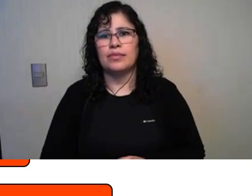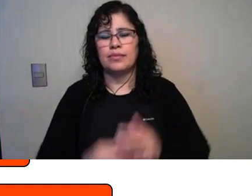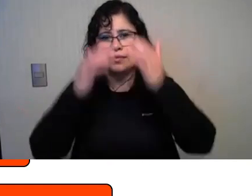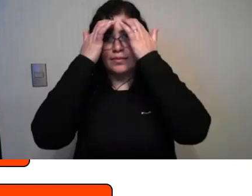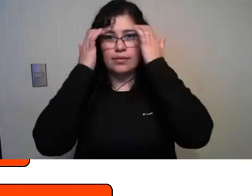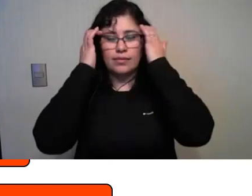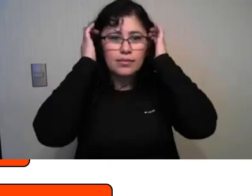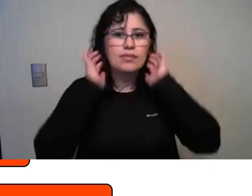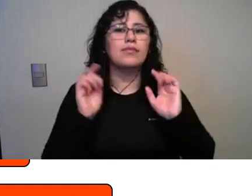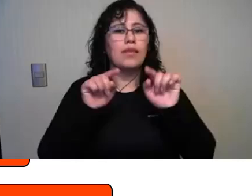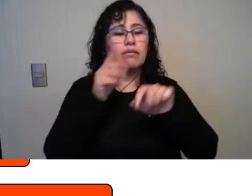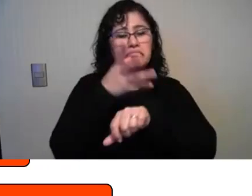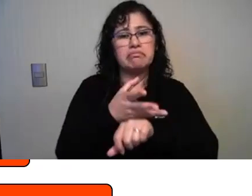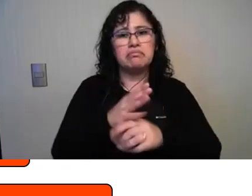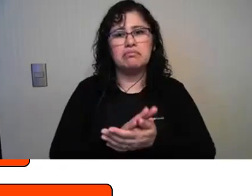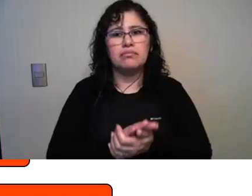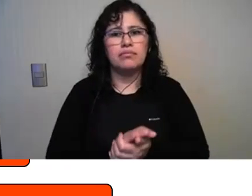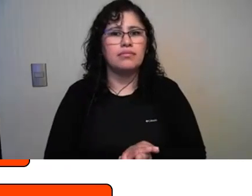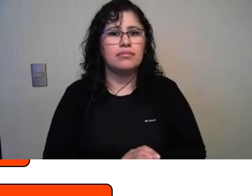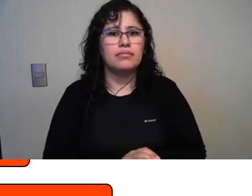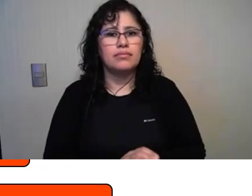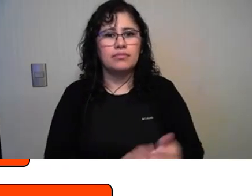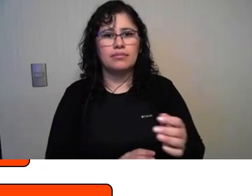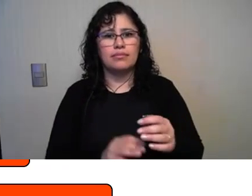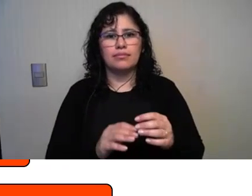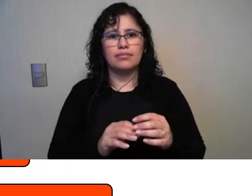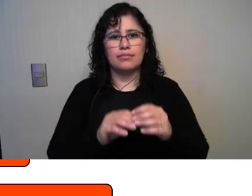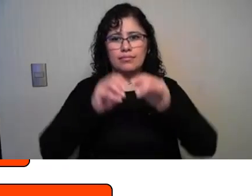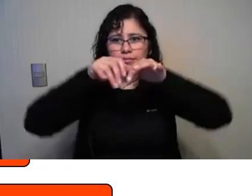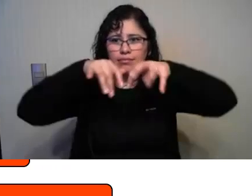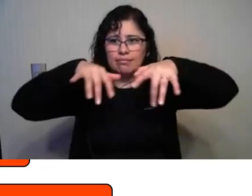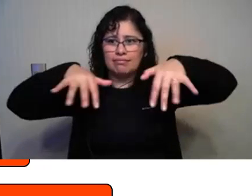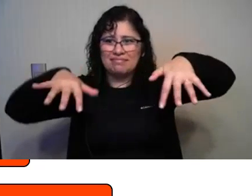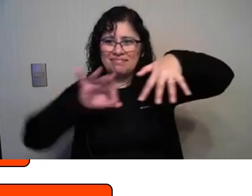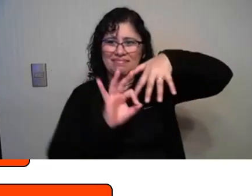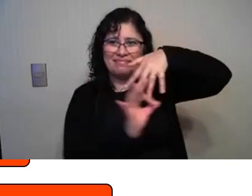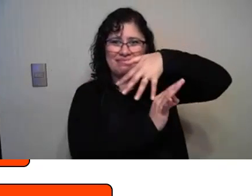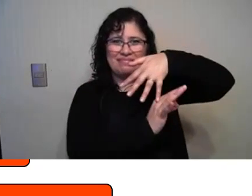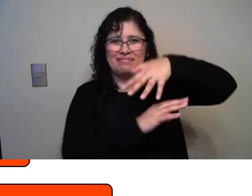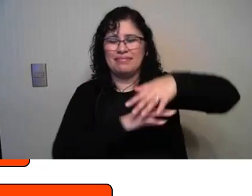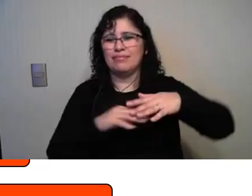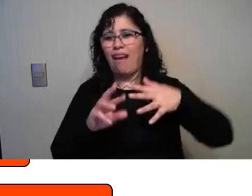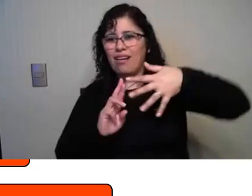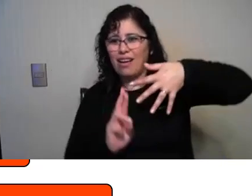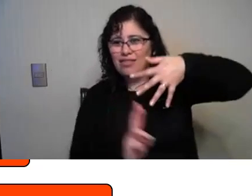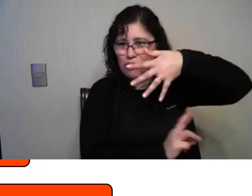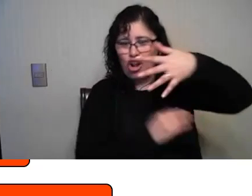tenemos a las terminaciones nerviosas, nuestros receptores,